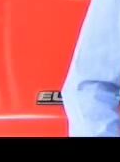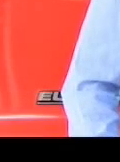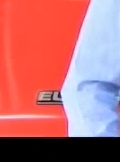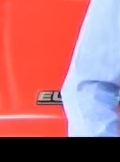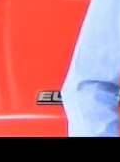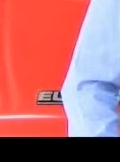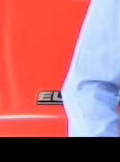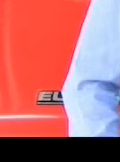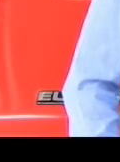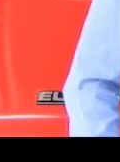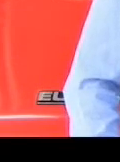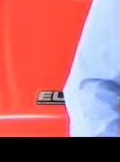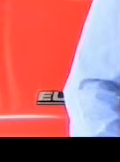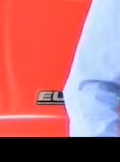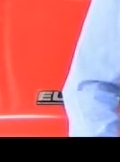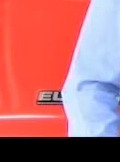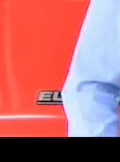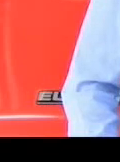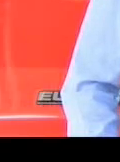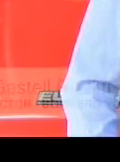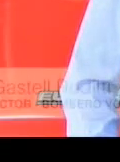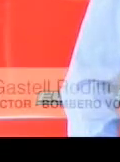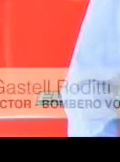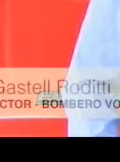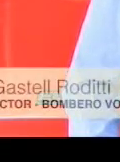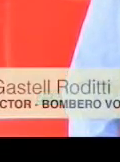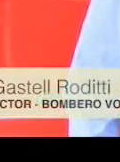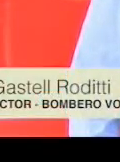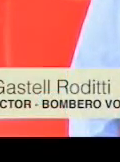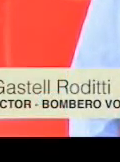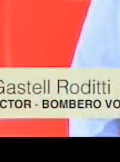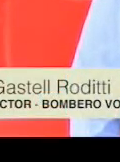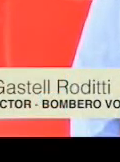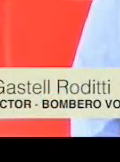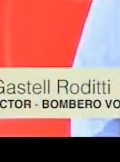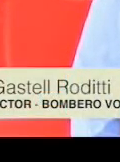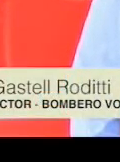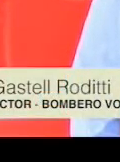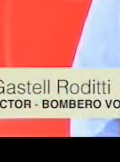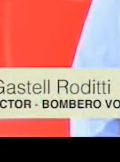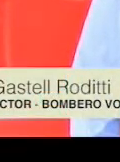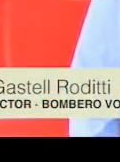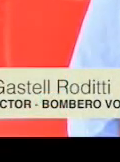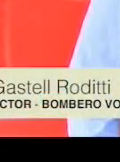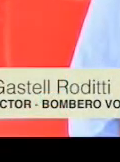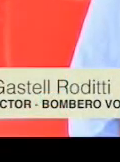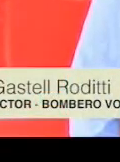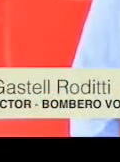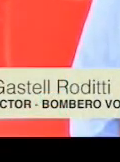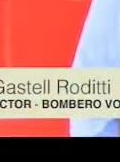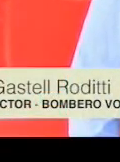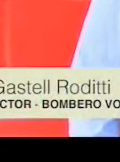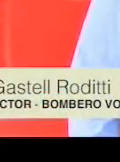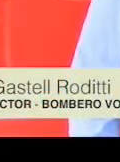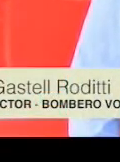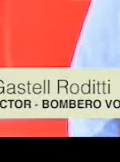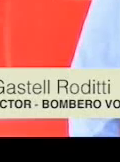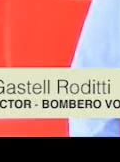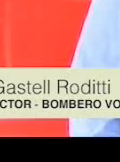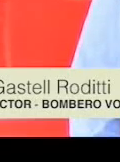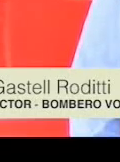El Código Penal en el artículo 246 establece que las personas que provoquen o instiguen directa o